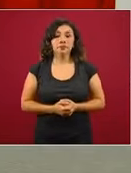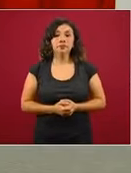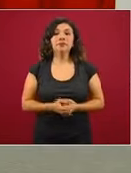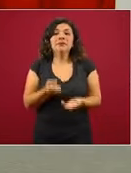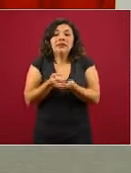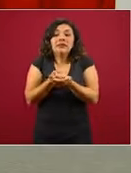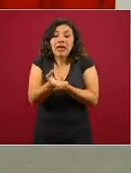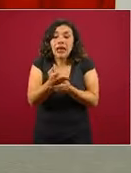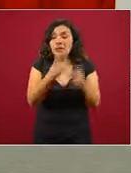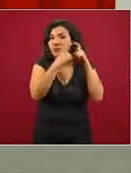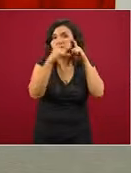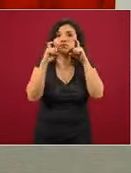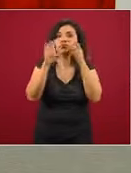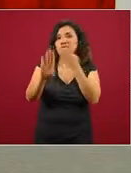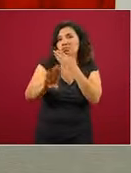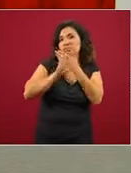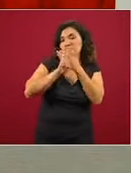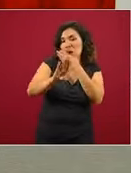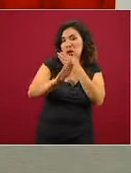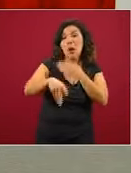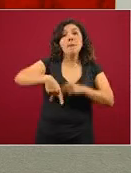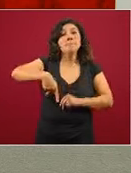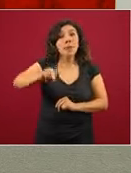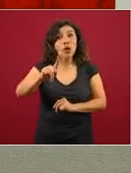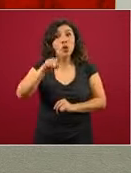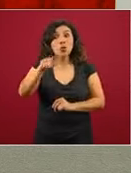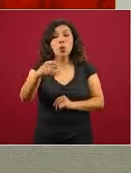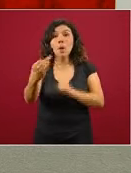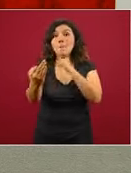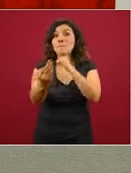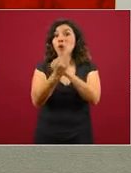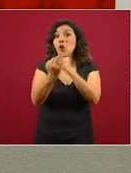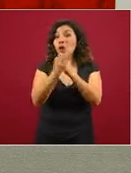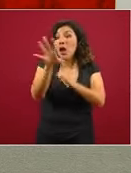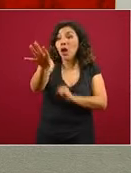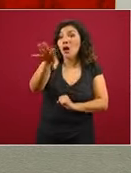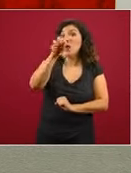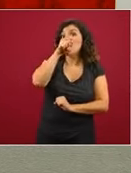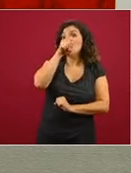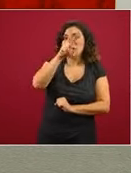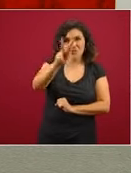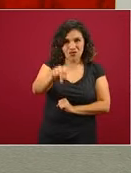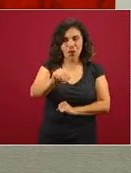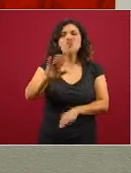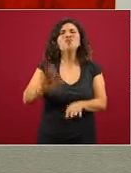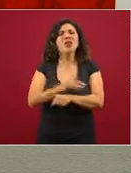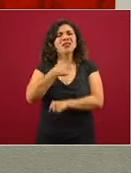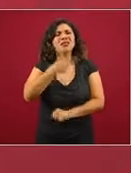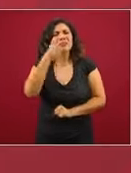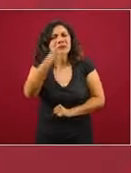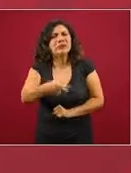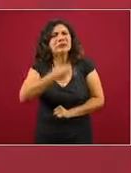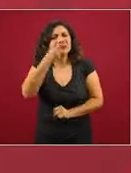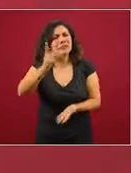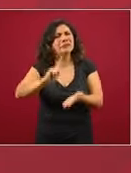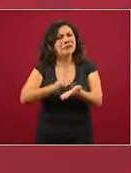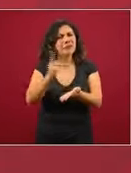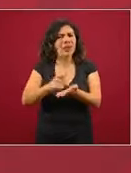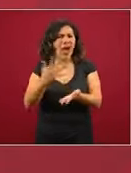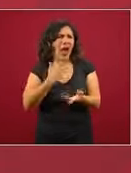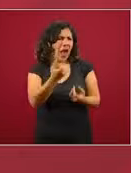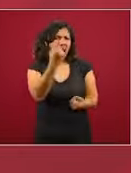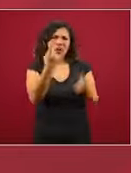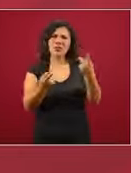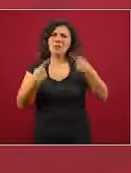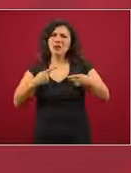la salida. No así el proteger la llegada. ¿Por qué lo decimos una y otra vez? A pesar de que hay personas que